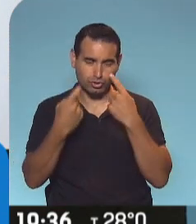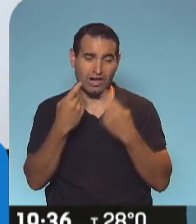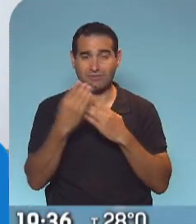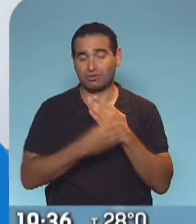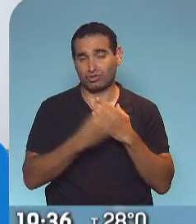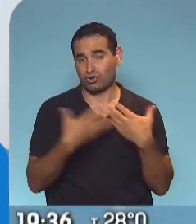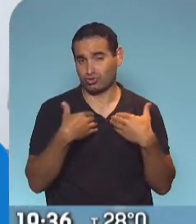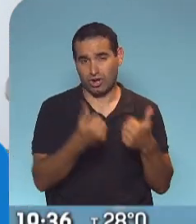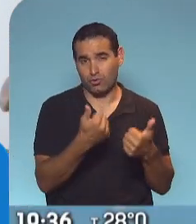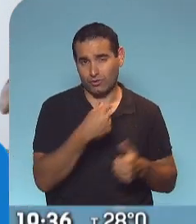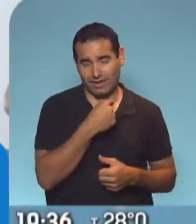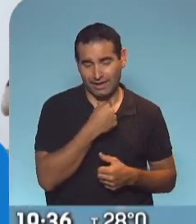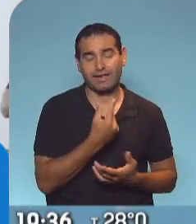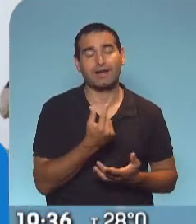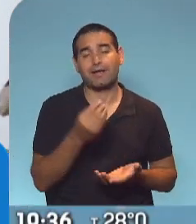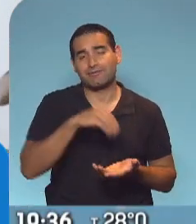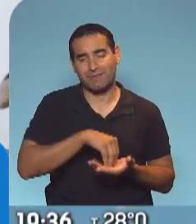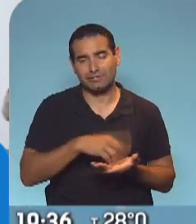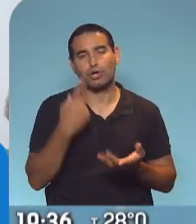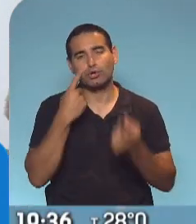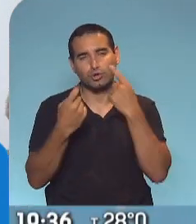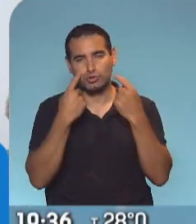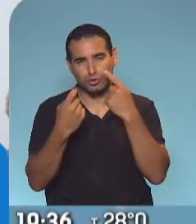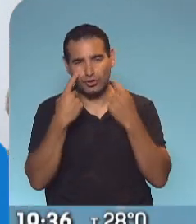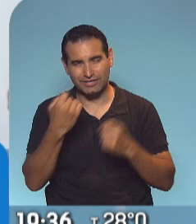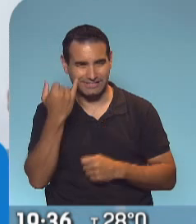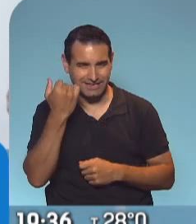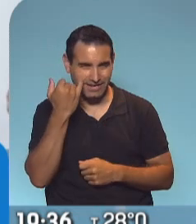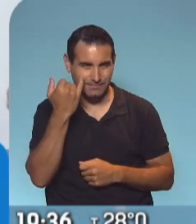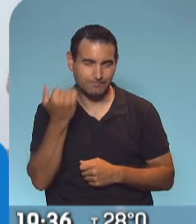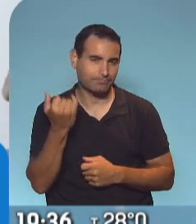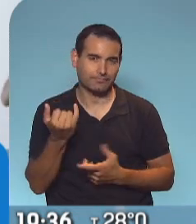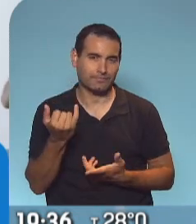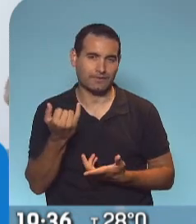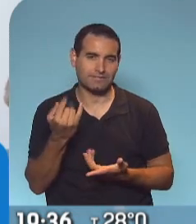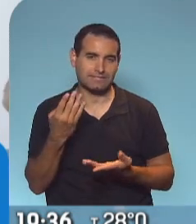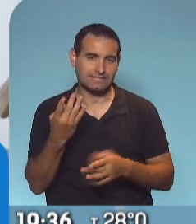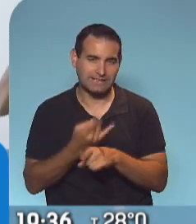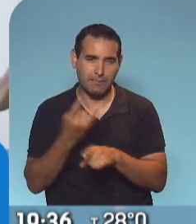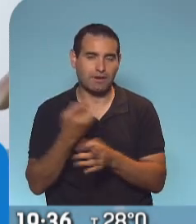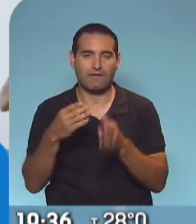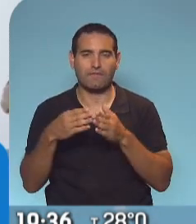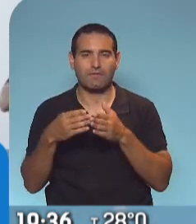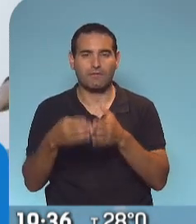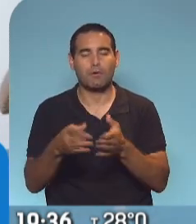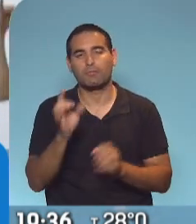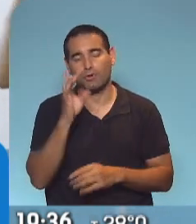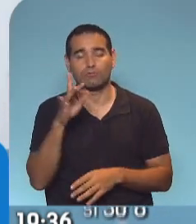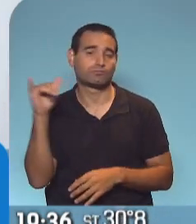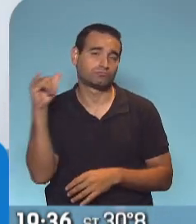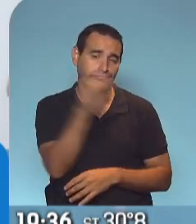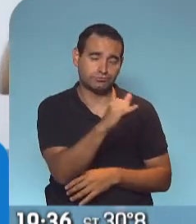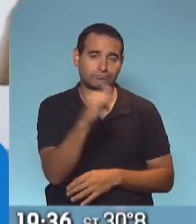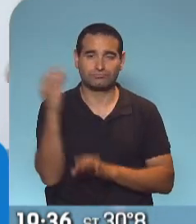Salud dispone, además de, obviamente, los controles que se realizan cada vez que una embarcación, una aeronave